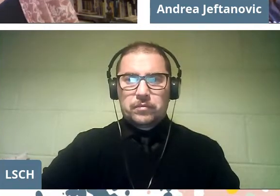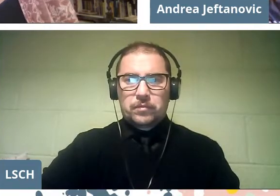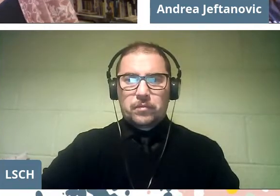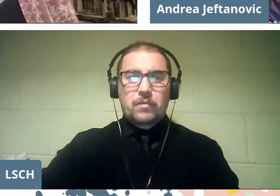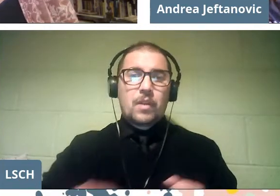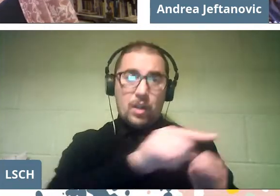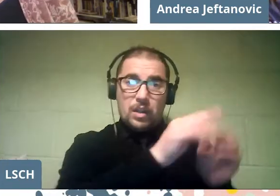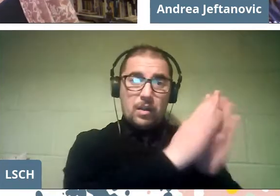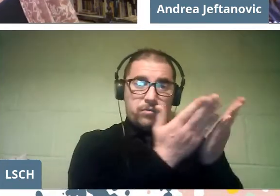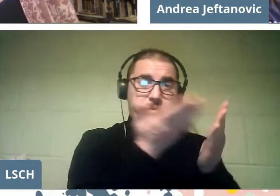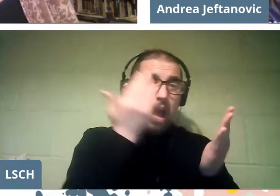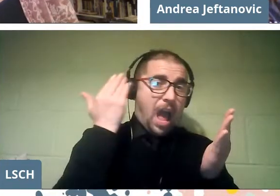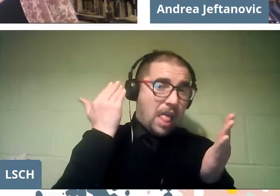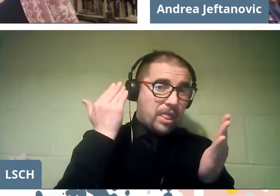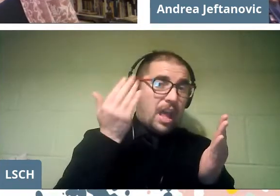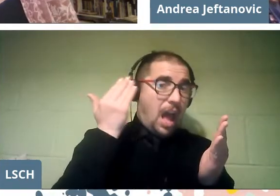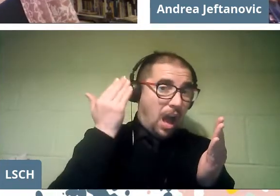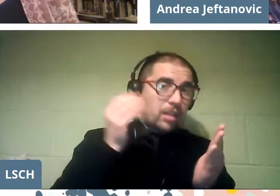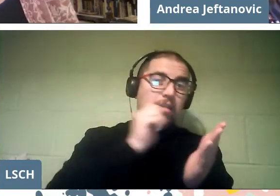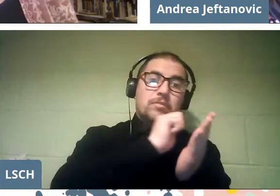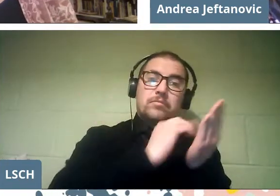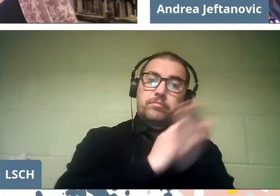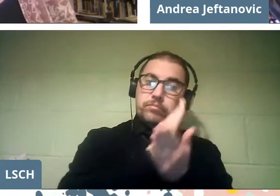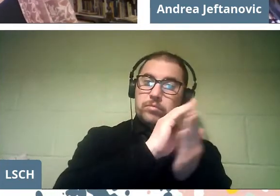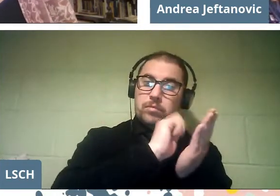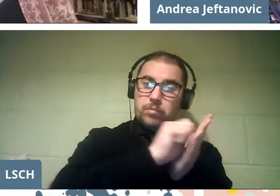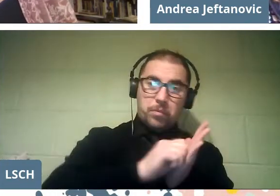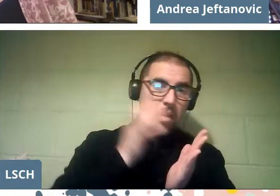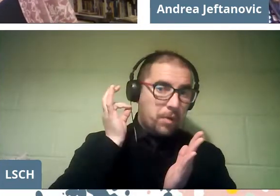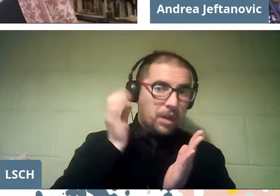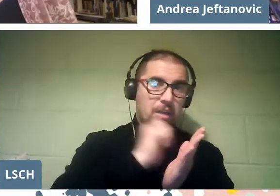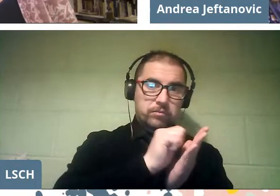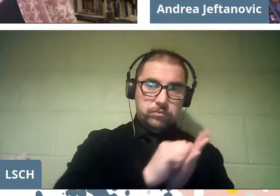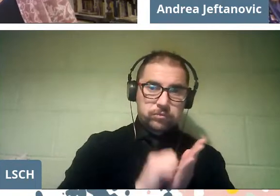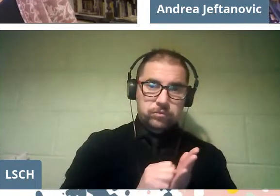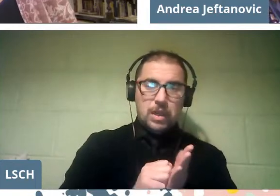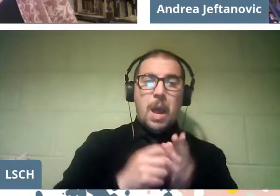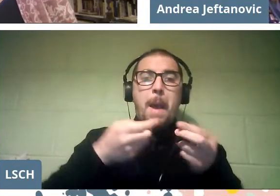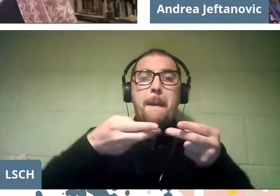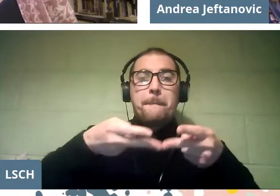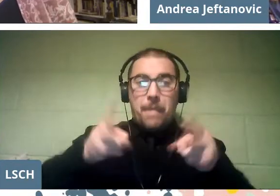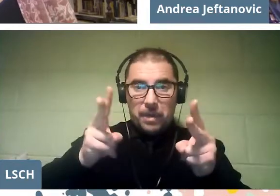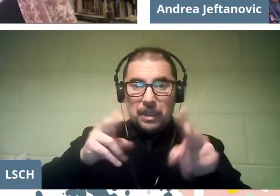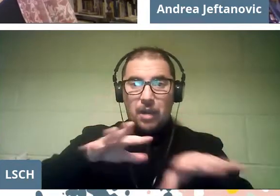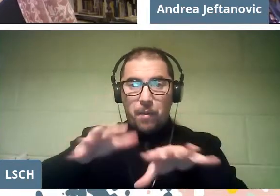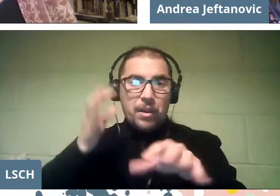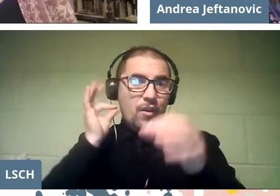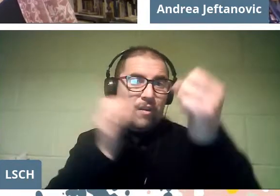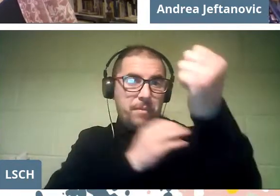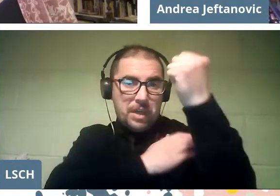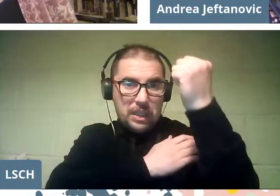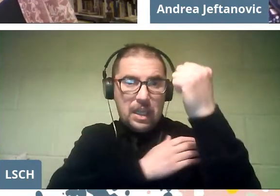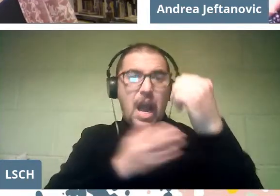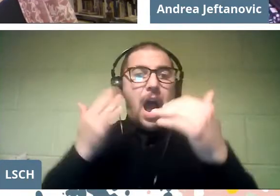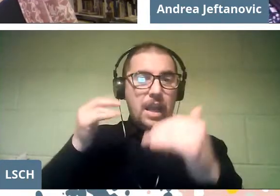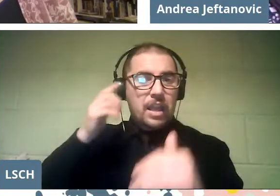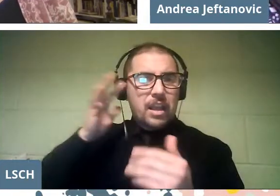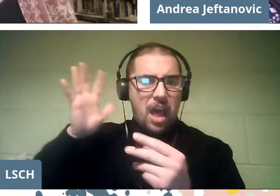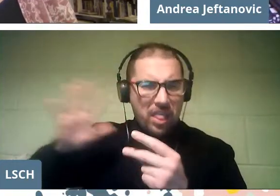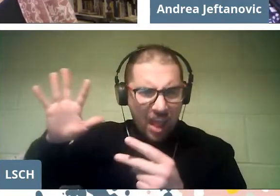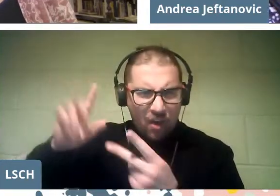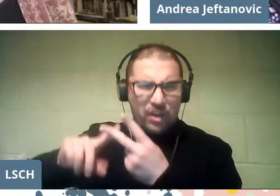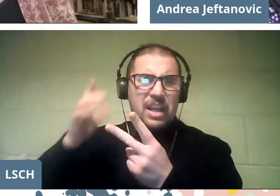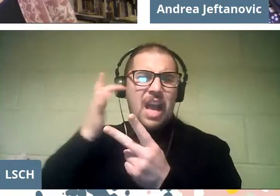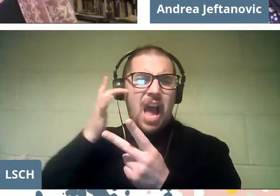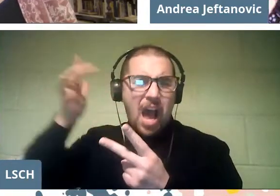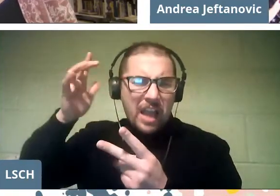letras han posibilitado el movimiento feminista, en el sentido que hay ideas que